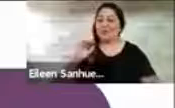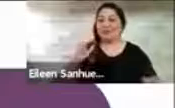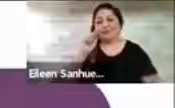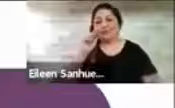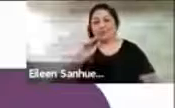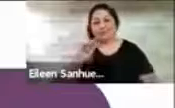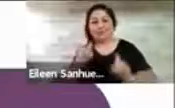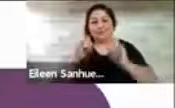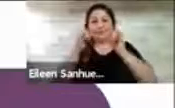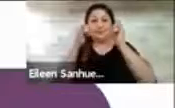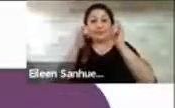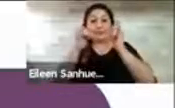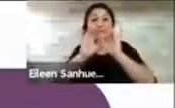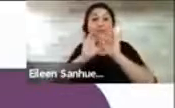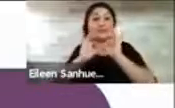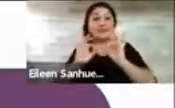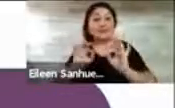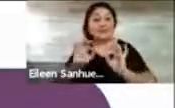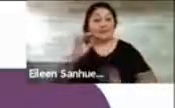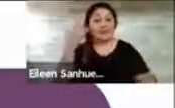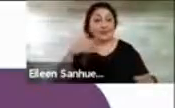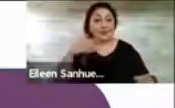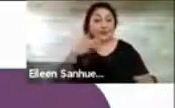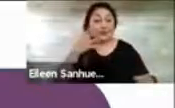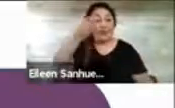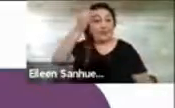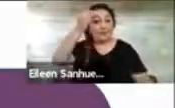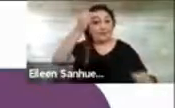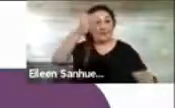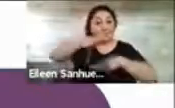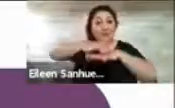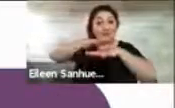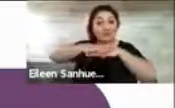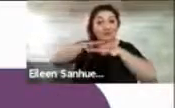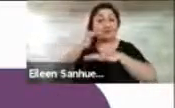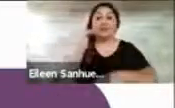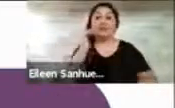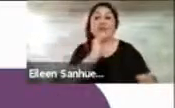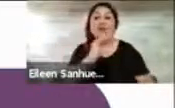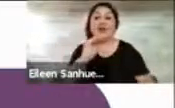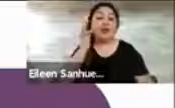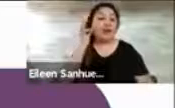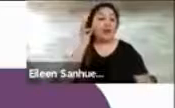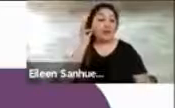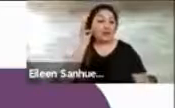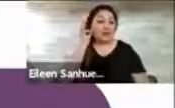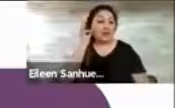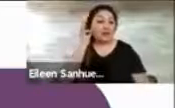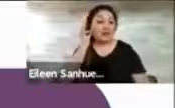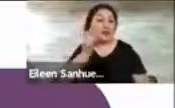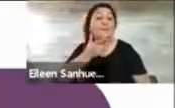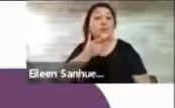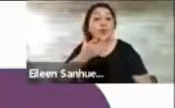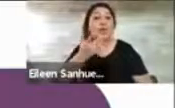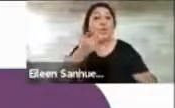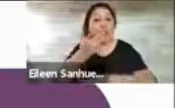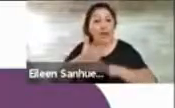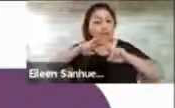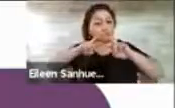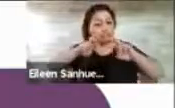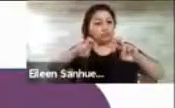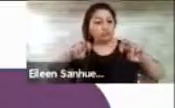es especialmente importante esto de aprender las matemáticas en las niñas, porque existe cierta evidencia de que las